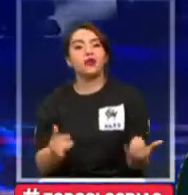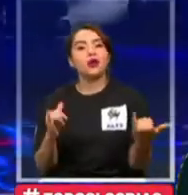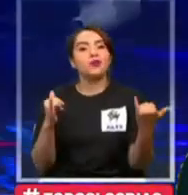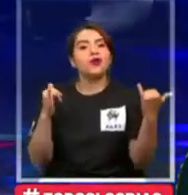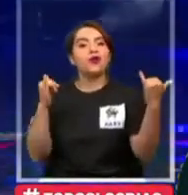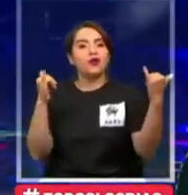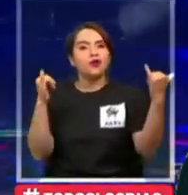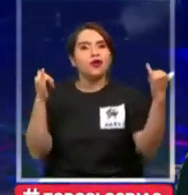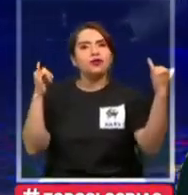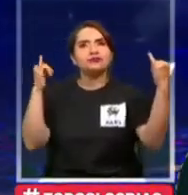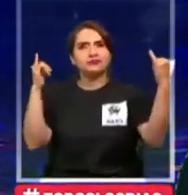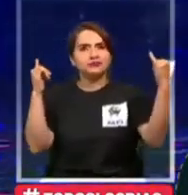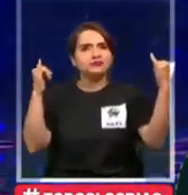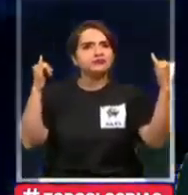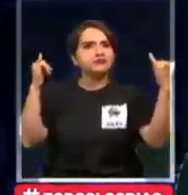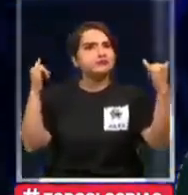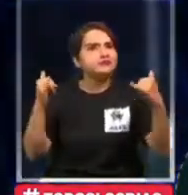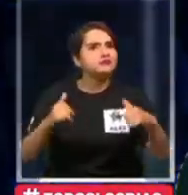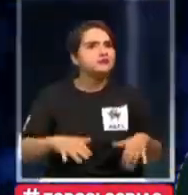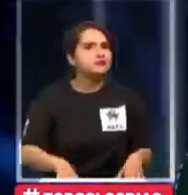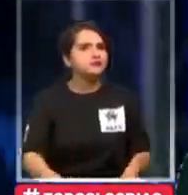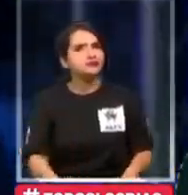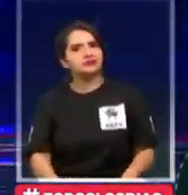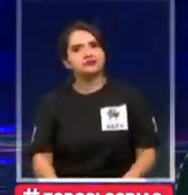vamos al teto.